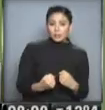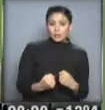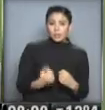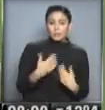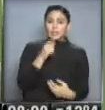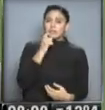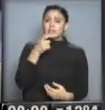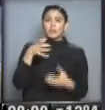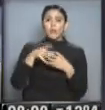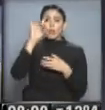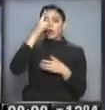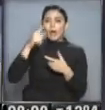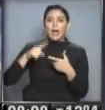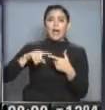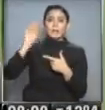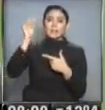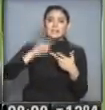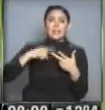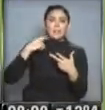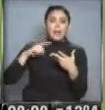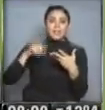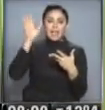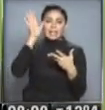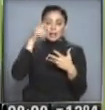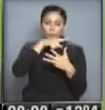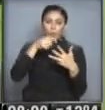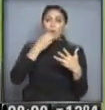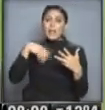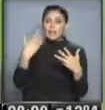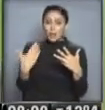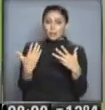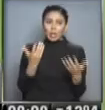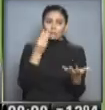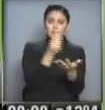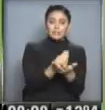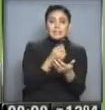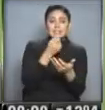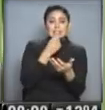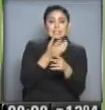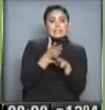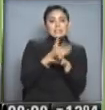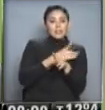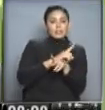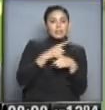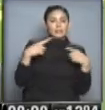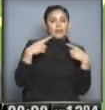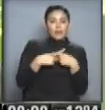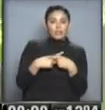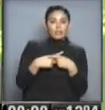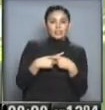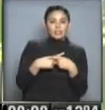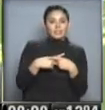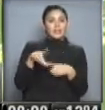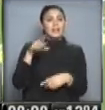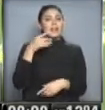llamar a Uruguay, a Brasil, España, Italia, cualquiera podía quedarse si no se cruzaba antes en el camino. Claro,